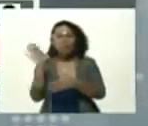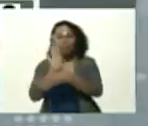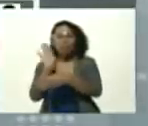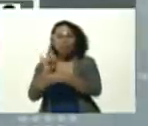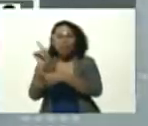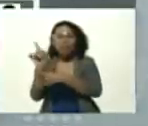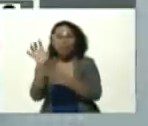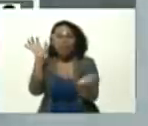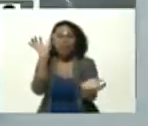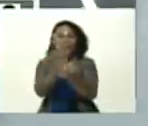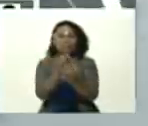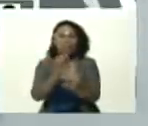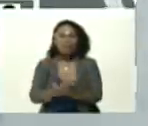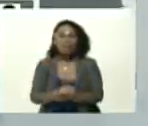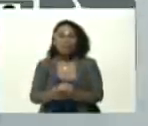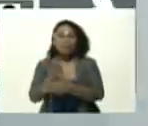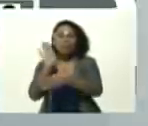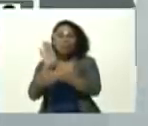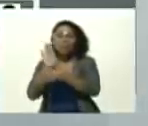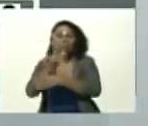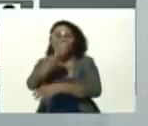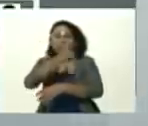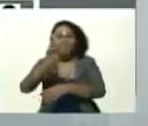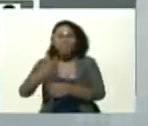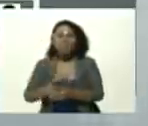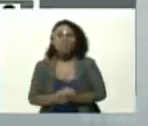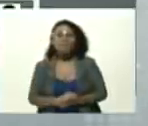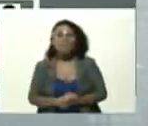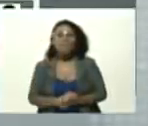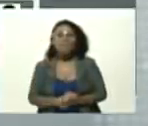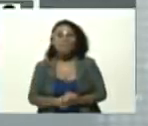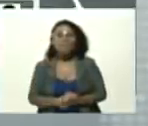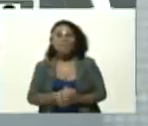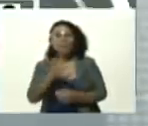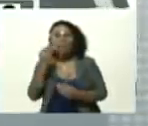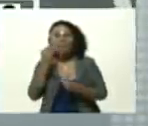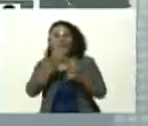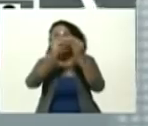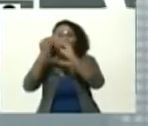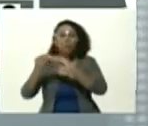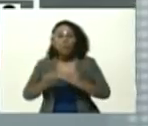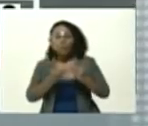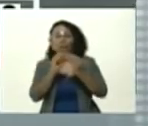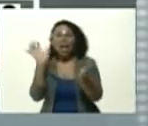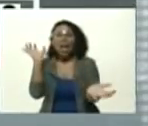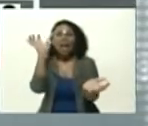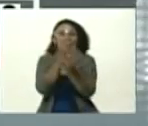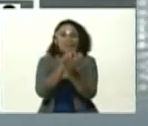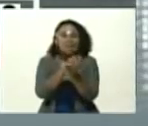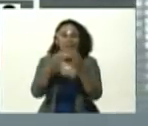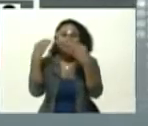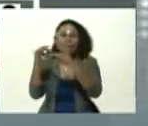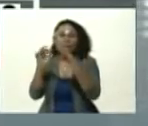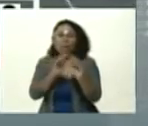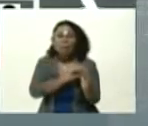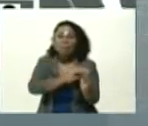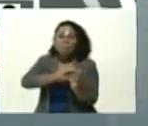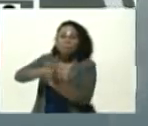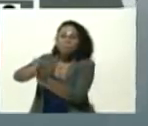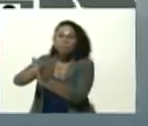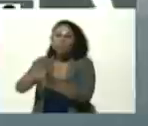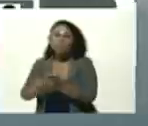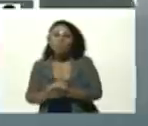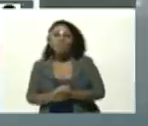esos cocodrilos, proteger a la gente y para restaurar los cocodrilos a su hábitat natural.